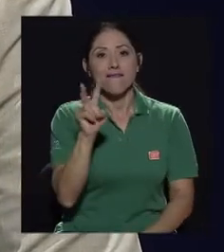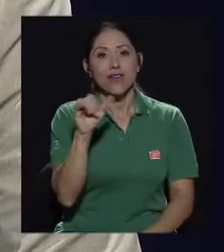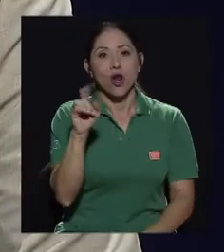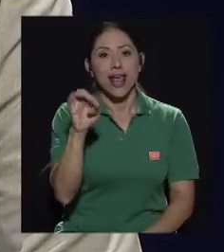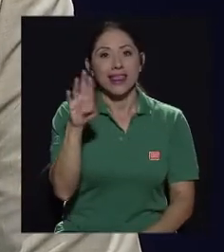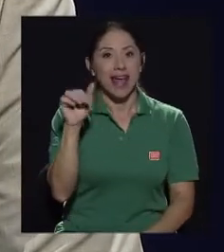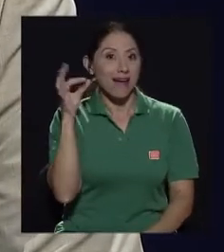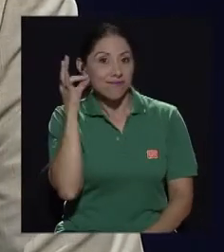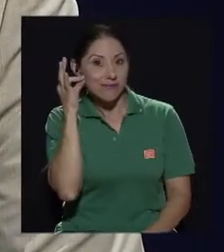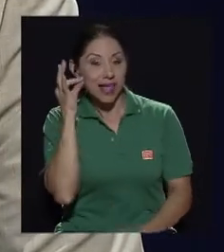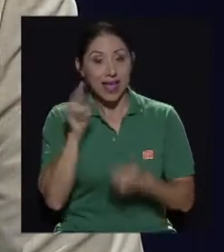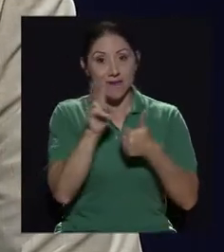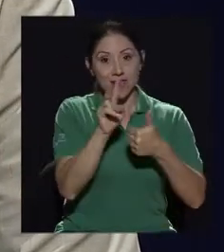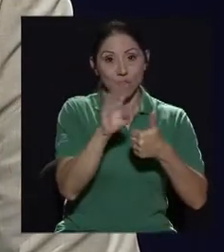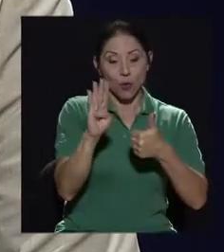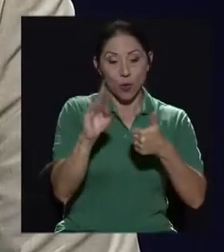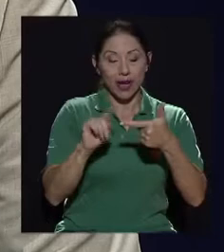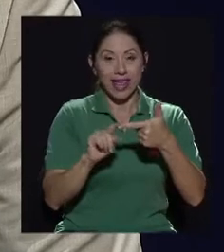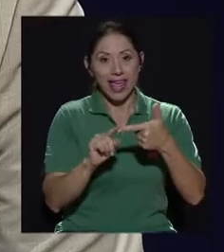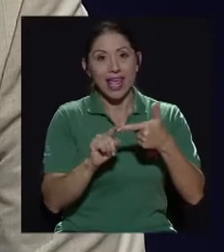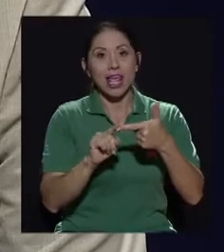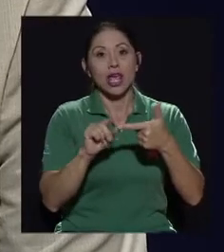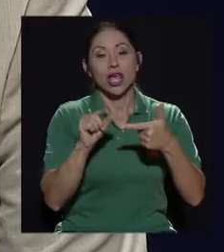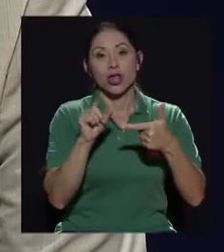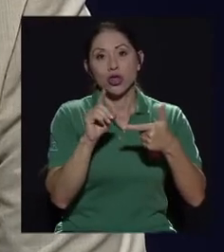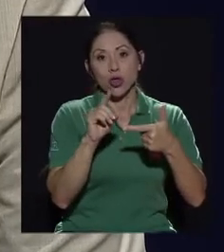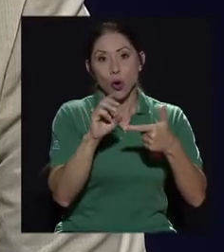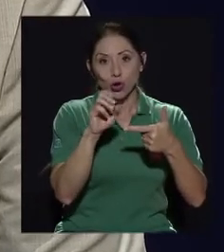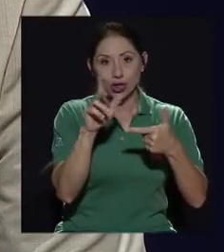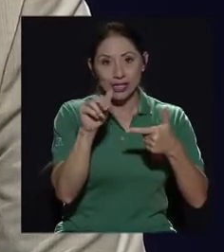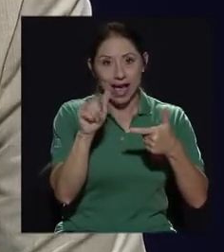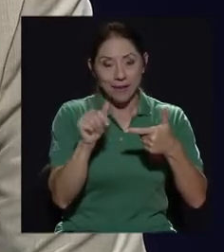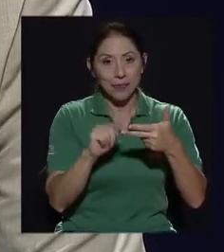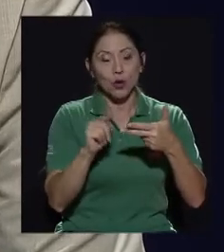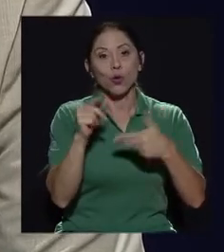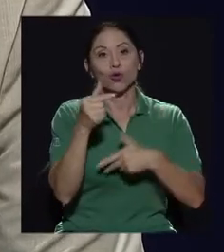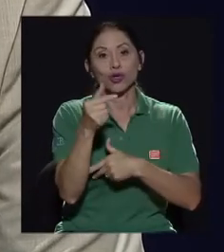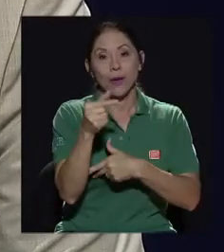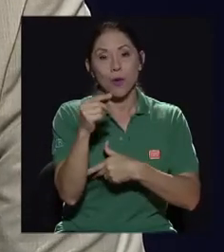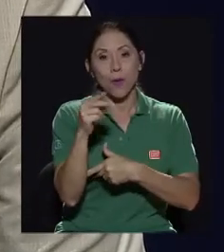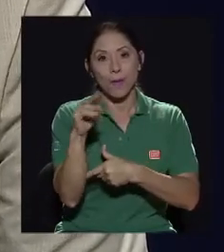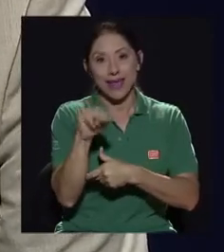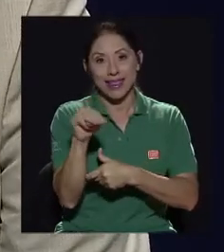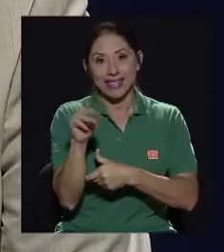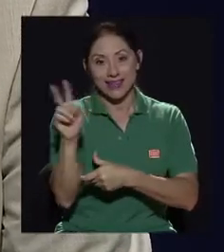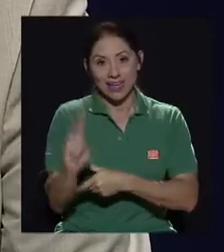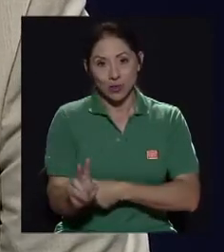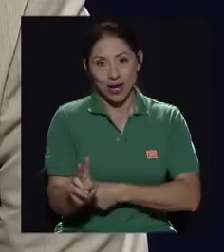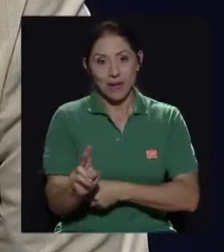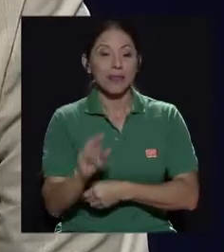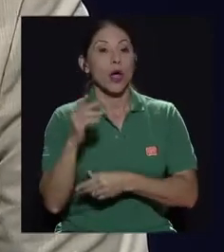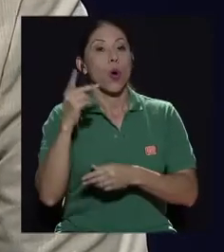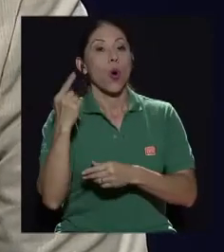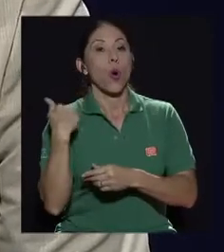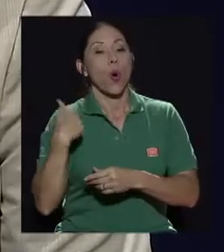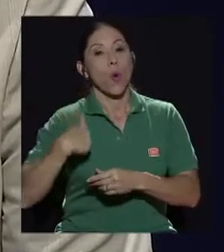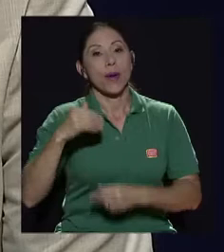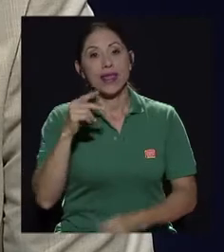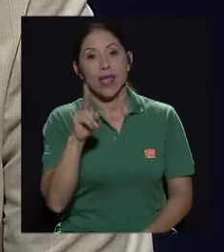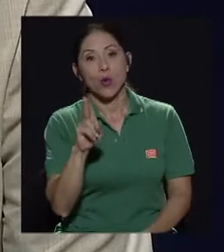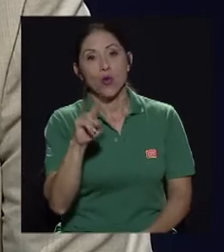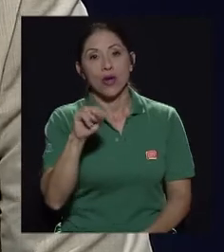víctor borja costa rica y docs ha gustado méndez venezuela los únicos que atinaron sergio bendixen división